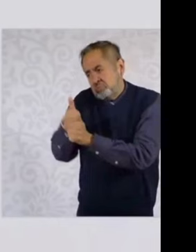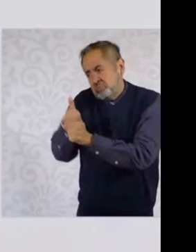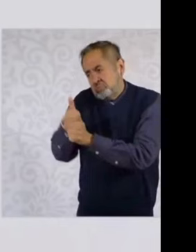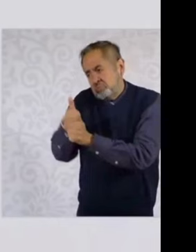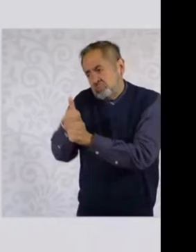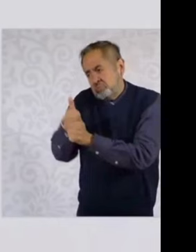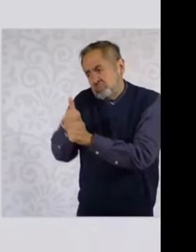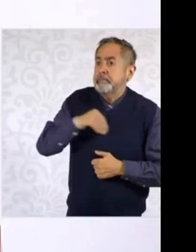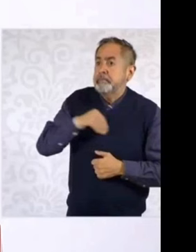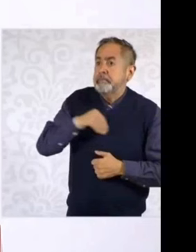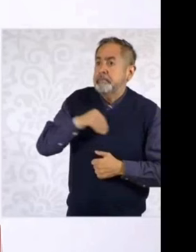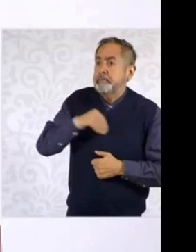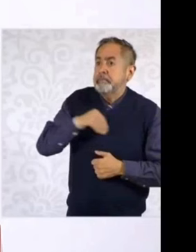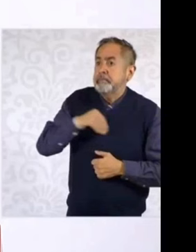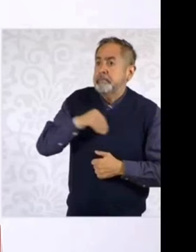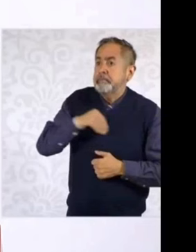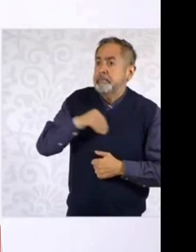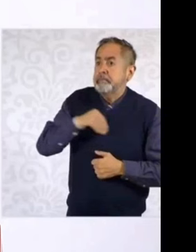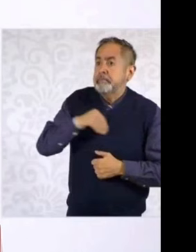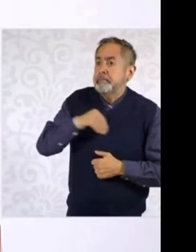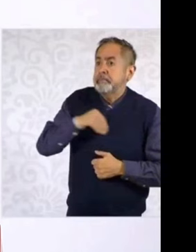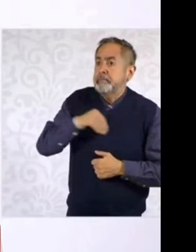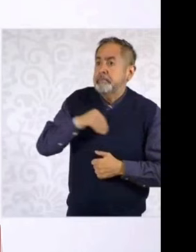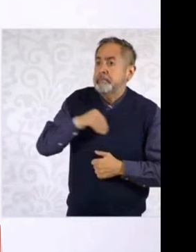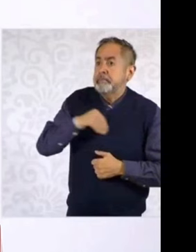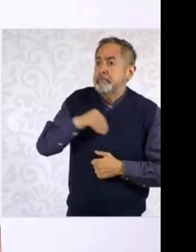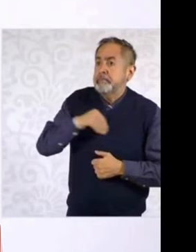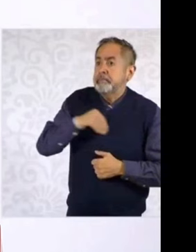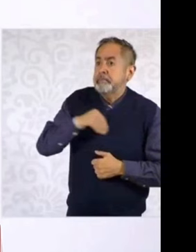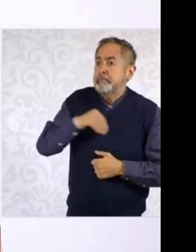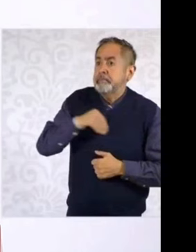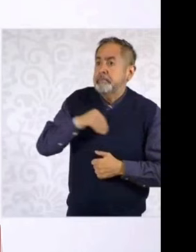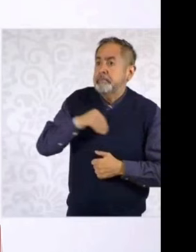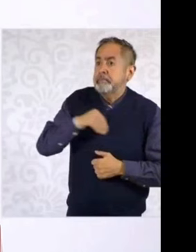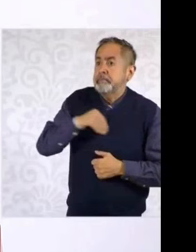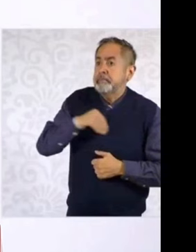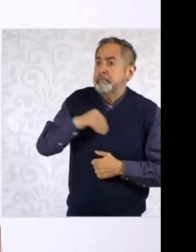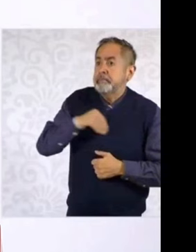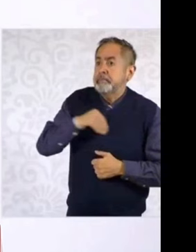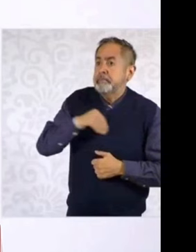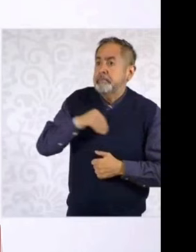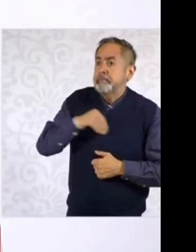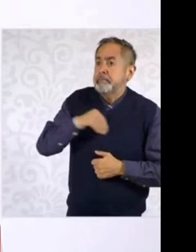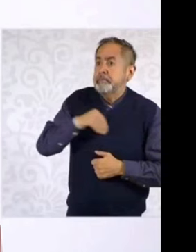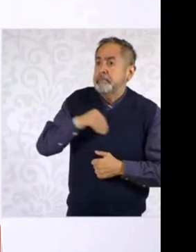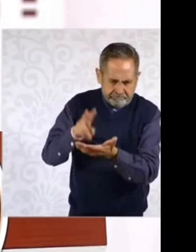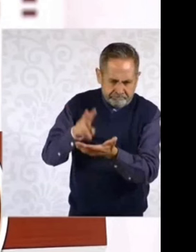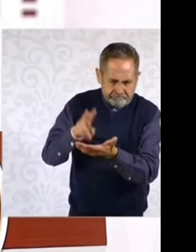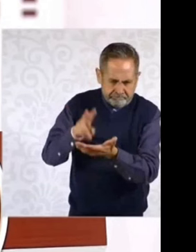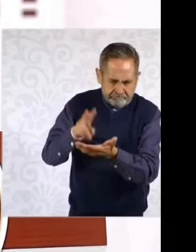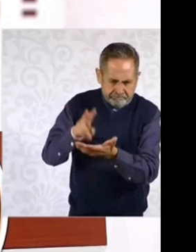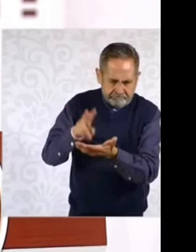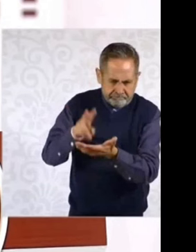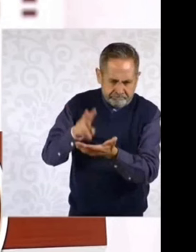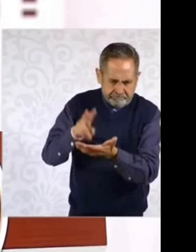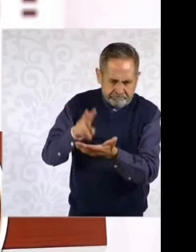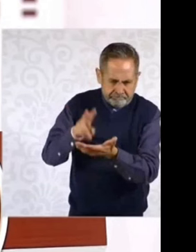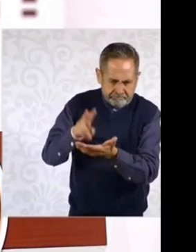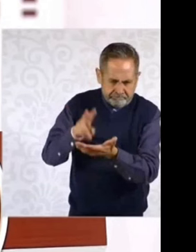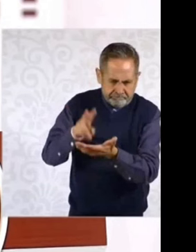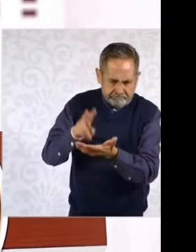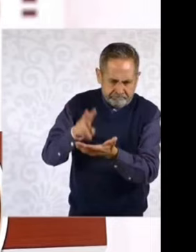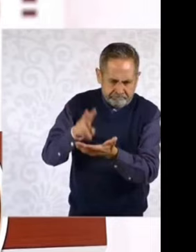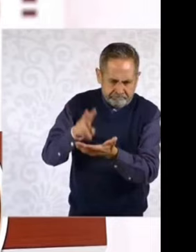Obrador con la encargada de fortalecer el segundo piso de la cuarta transformación hasta ahí este video